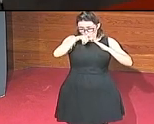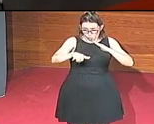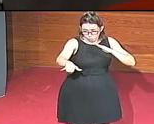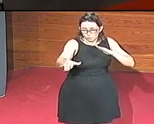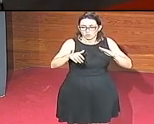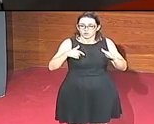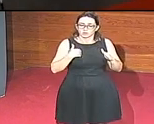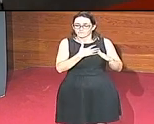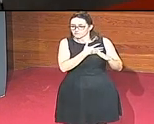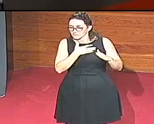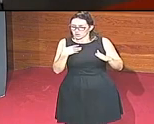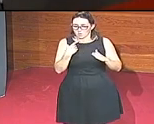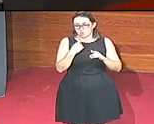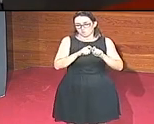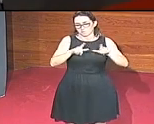dibujarlo